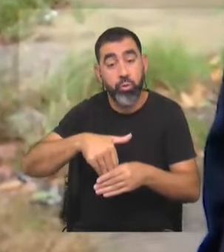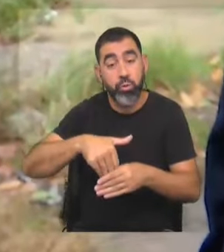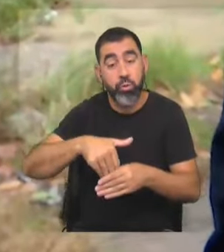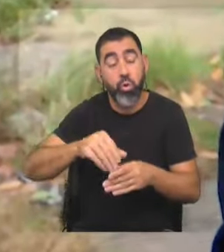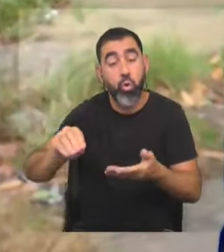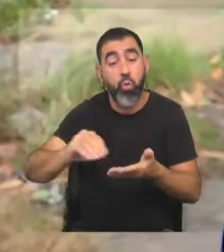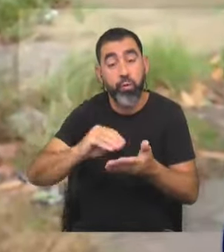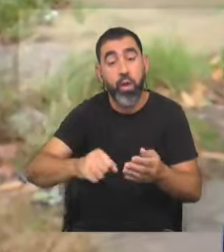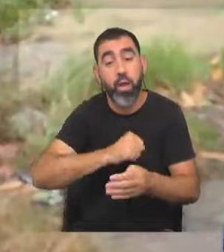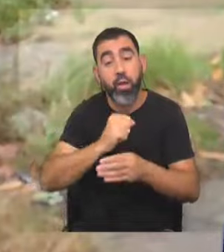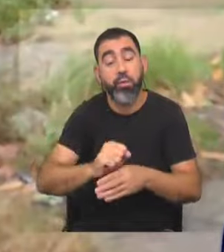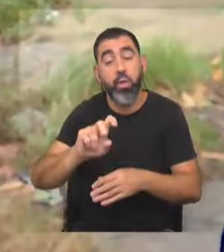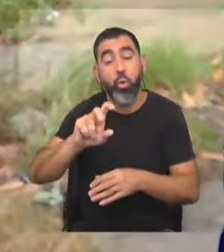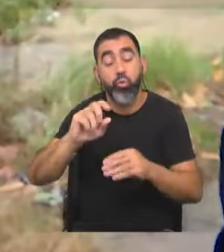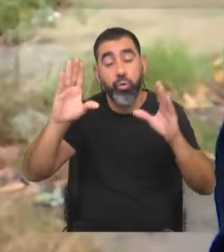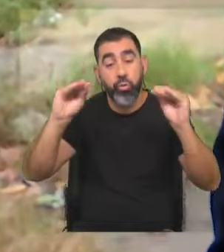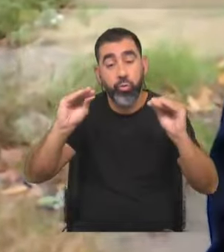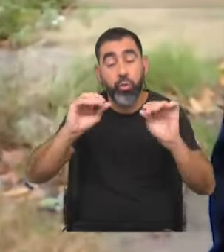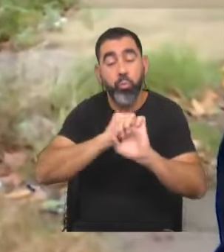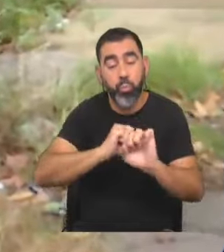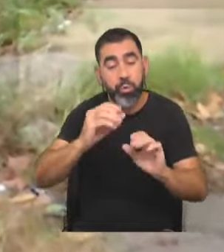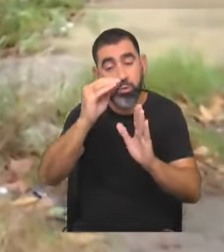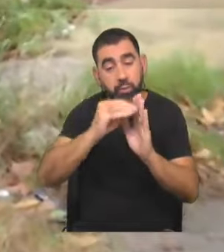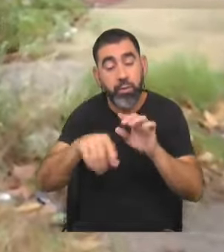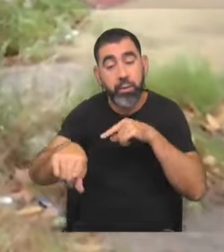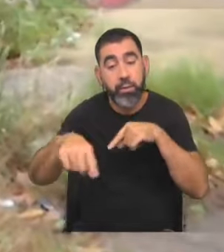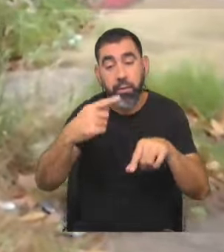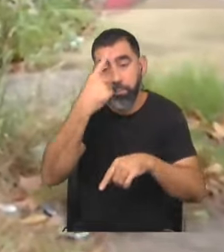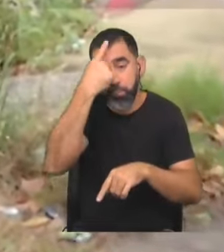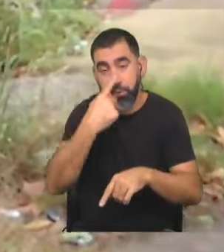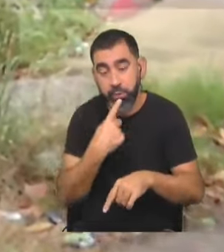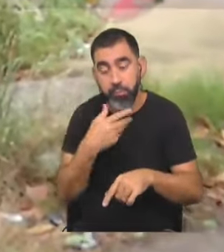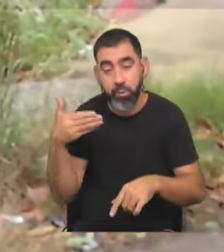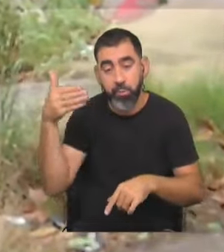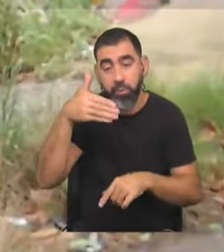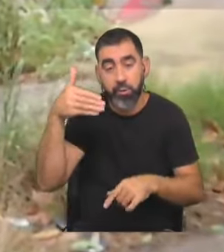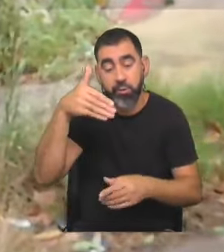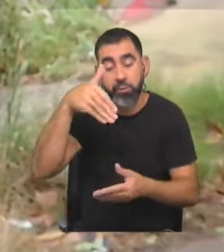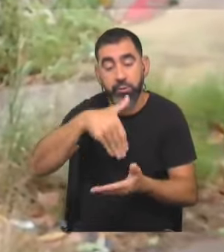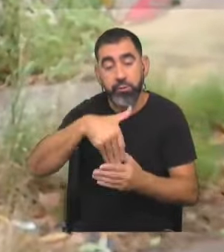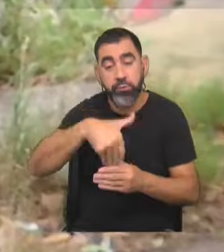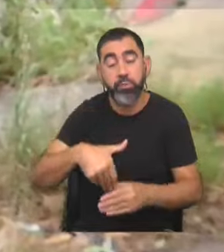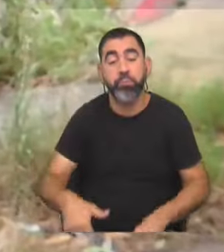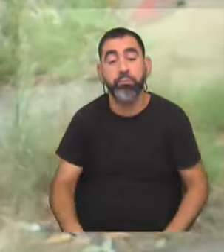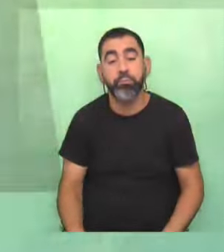sus oficinas hasta la hora 24 para que puedan iniciar el trámite para participar de las